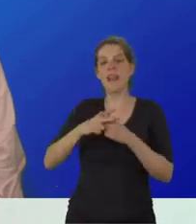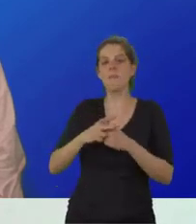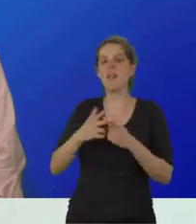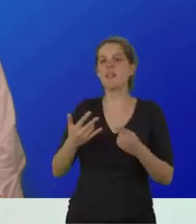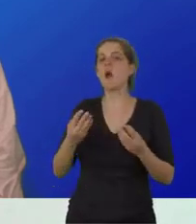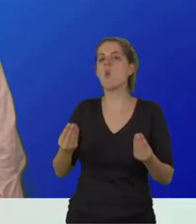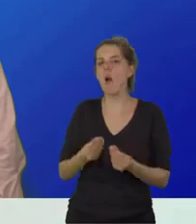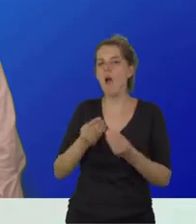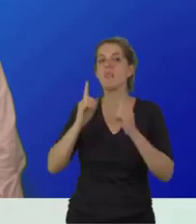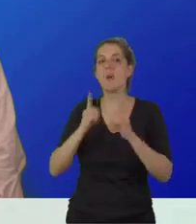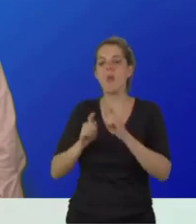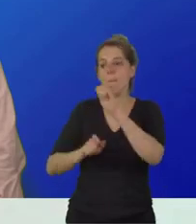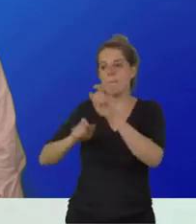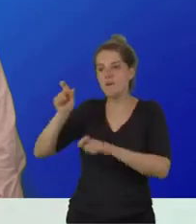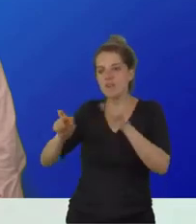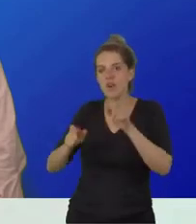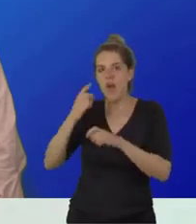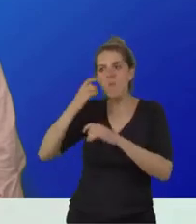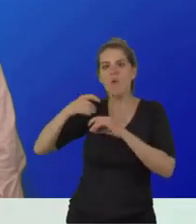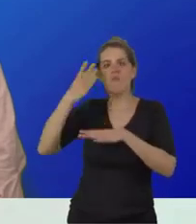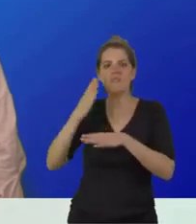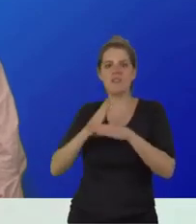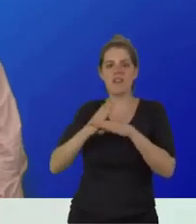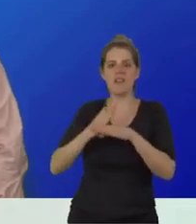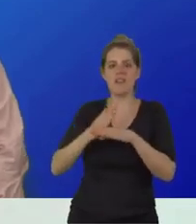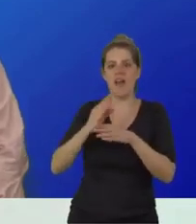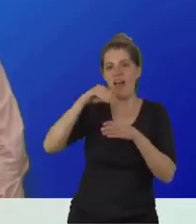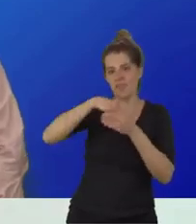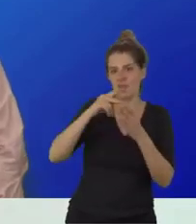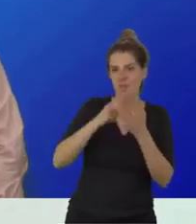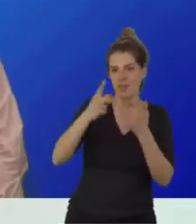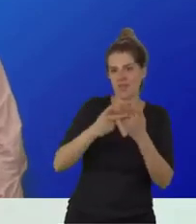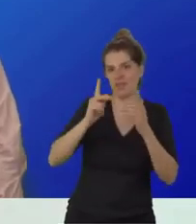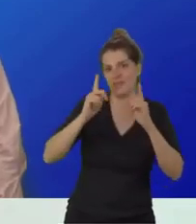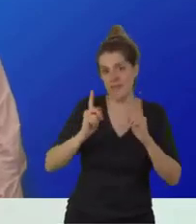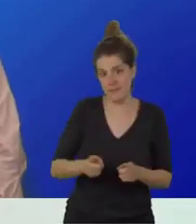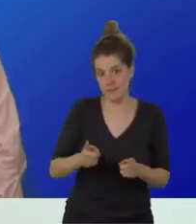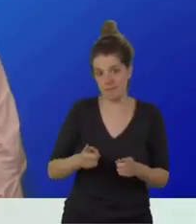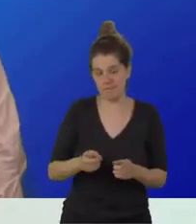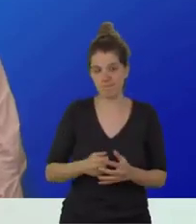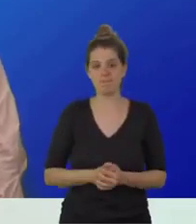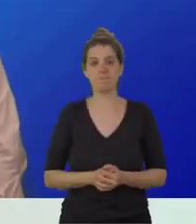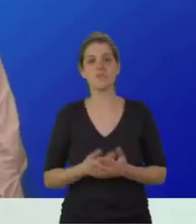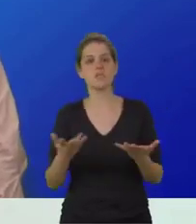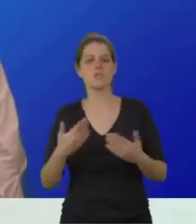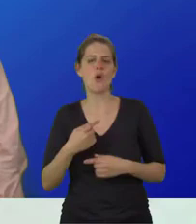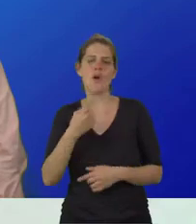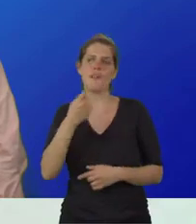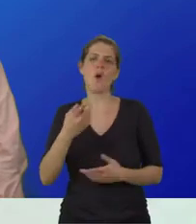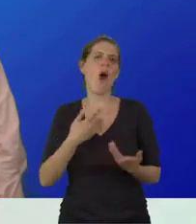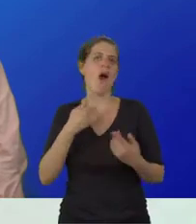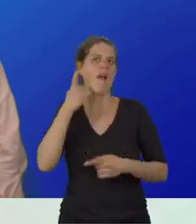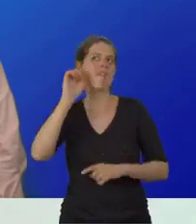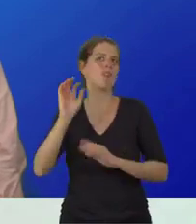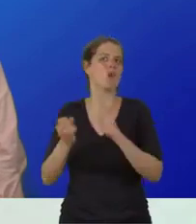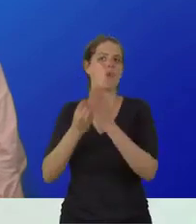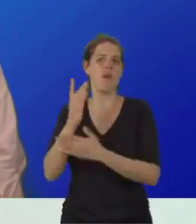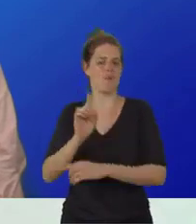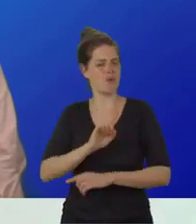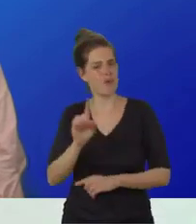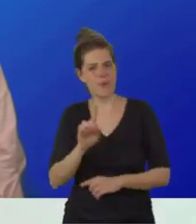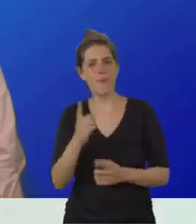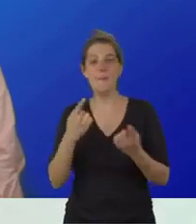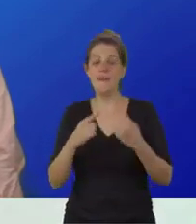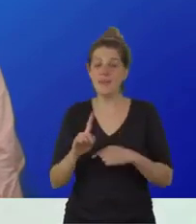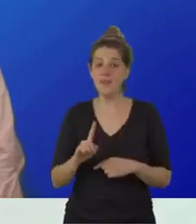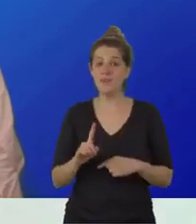debemos involucrar en ese proyecto. Ustedes me dirán, sí, no estás diciendo nada nuevo al decir esto. Es cierto, no estoy diciendo nada